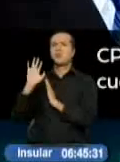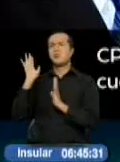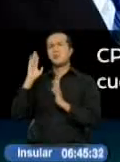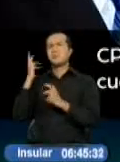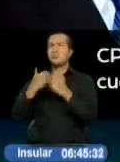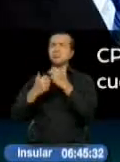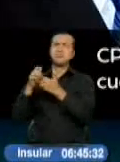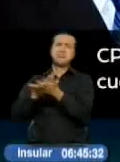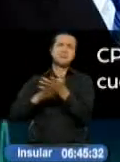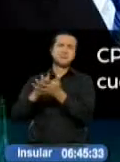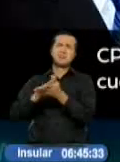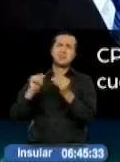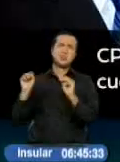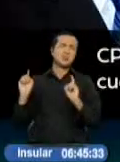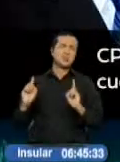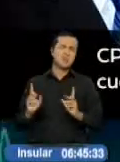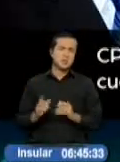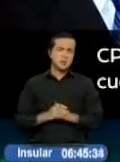lío, se